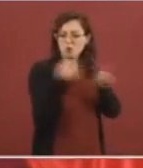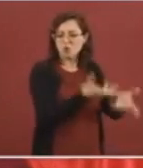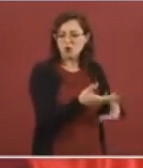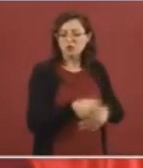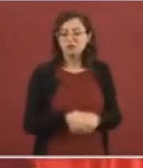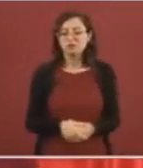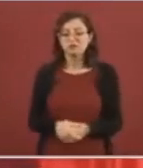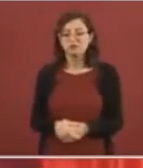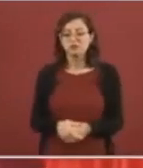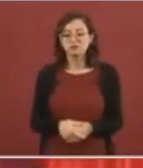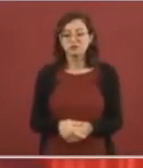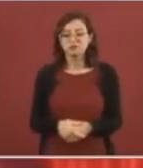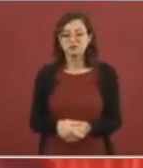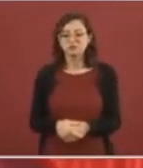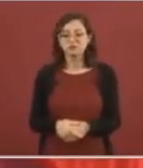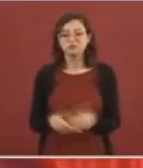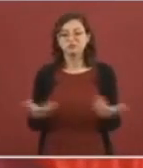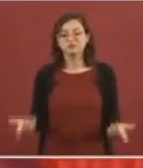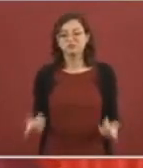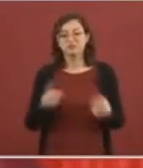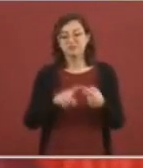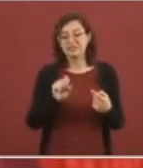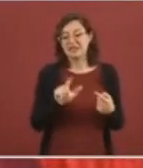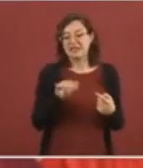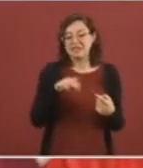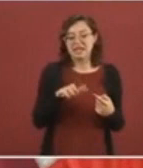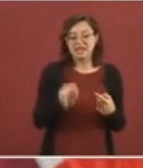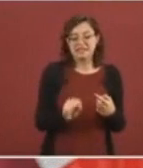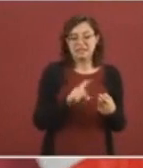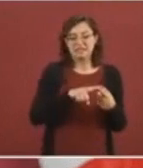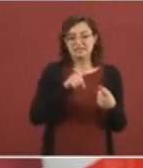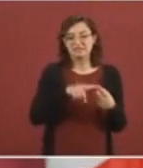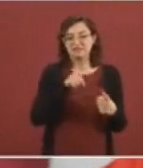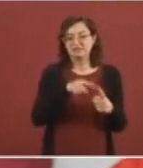En el periodo de Salinas de Gortari,